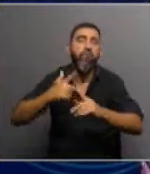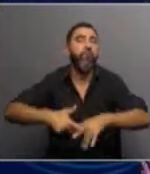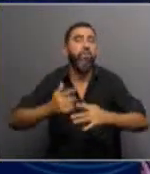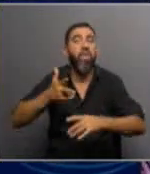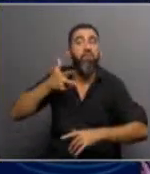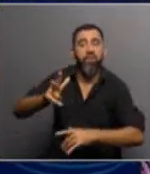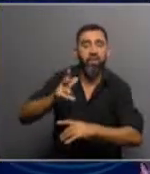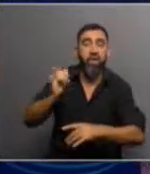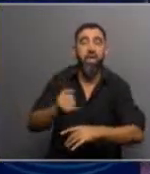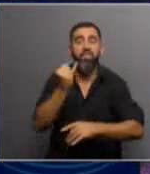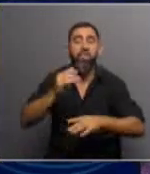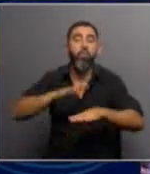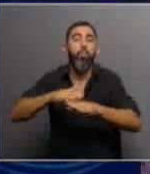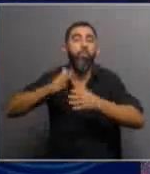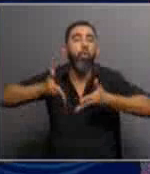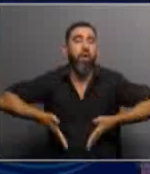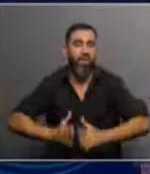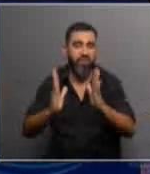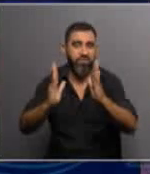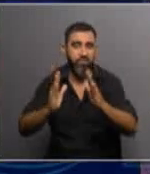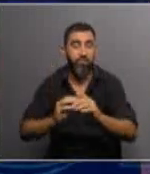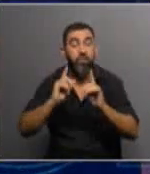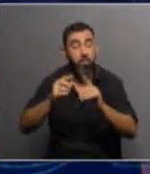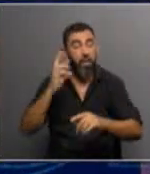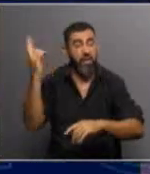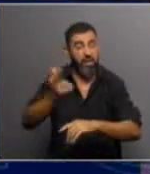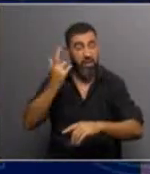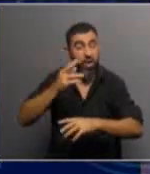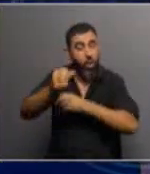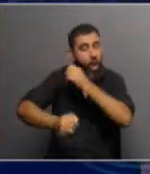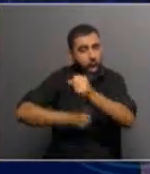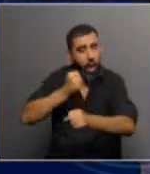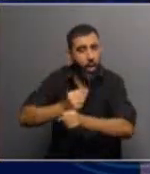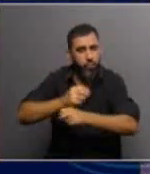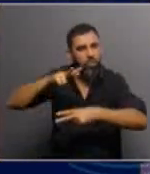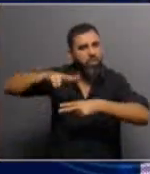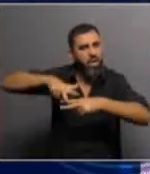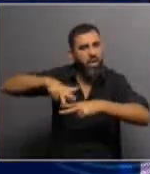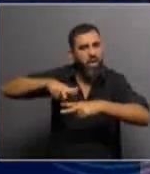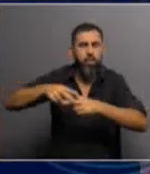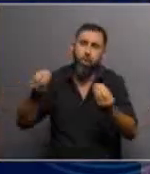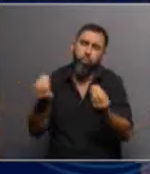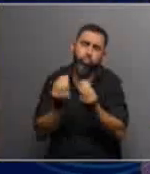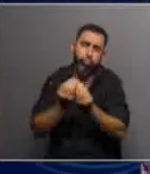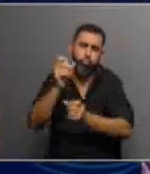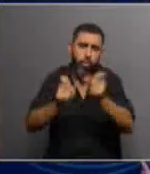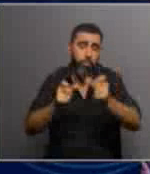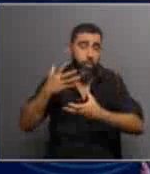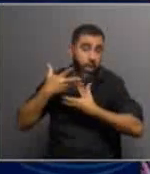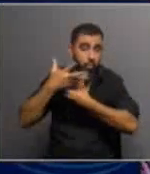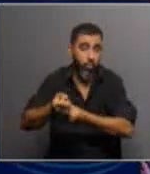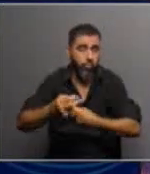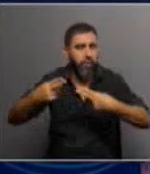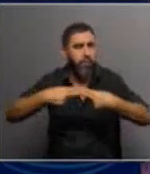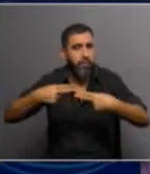fecha que es el día de su nacimiento y bueno y este año tan raro es recibido con el hashtag mucha gente se ha sumado por